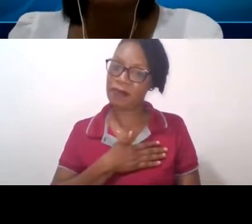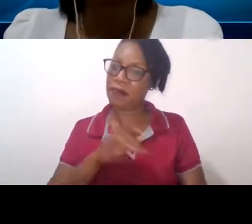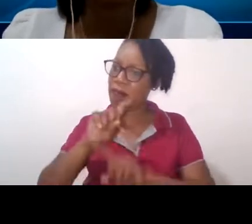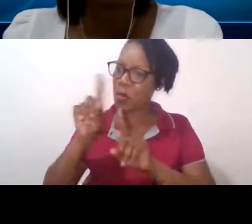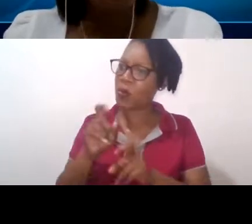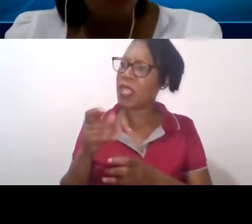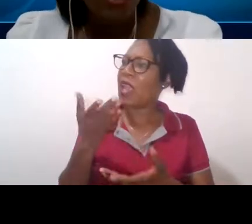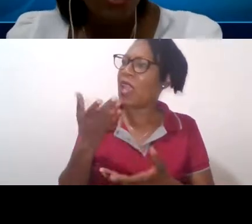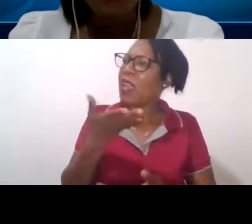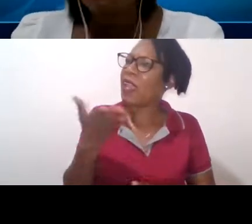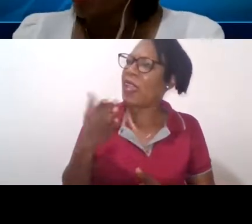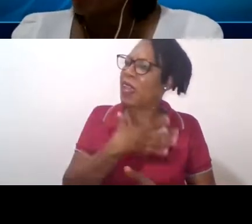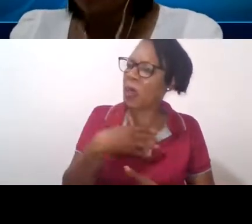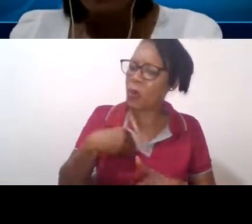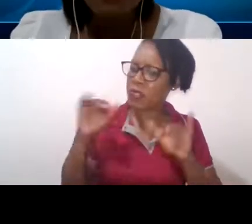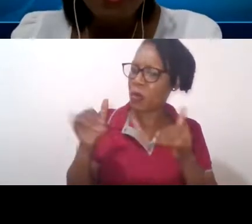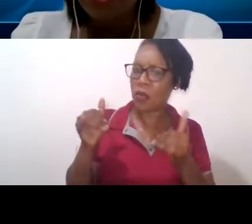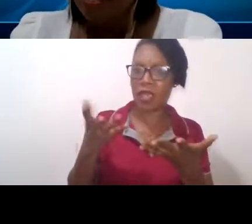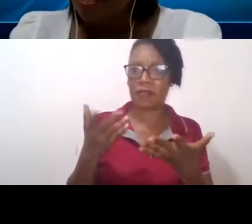¿A qué le gusta jugar a James? O sea,